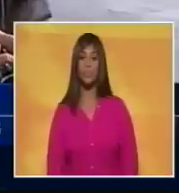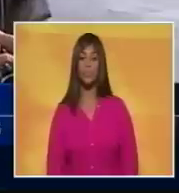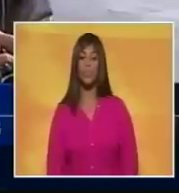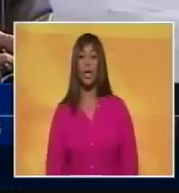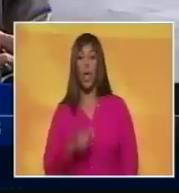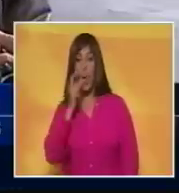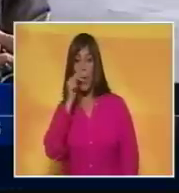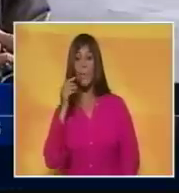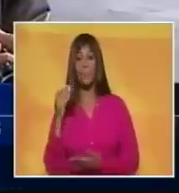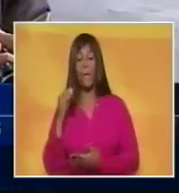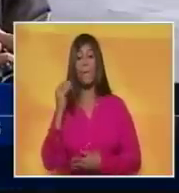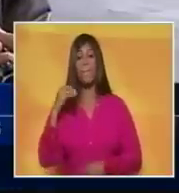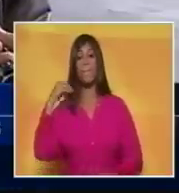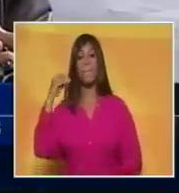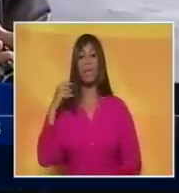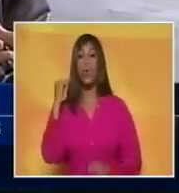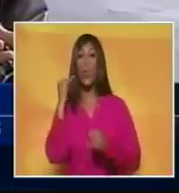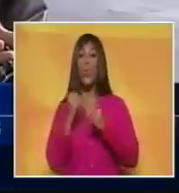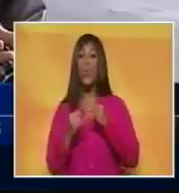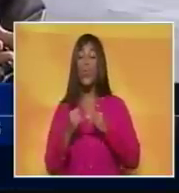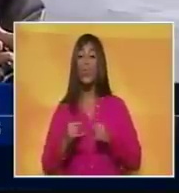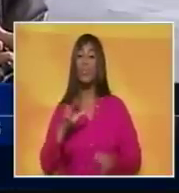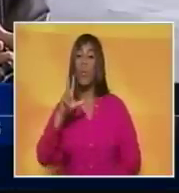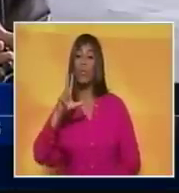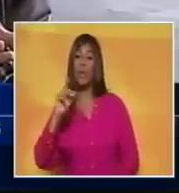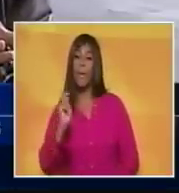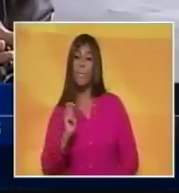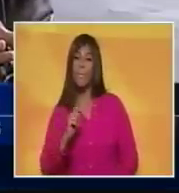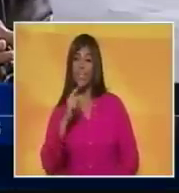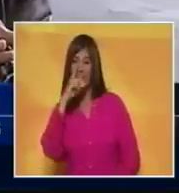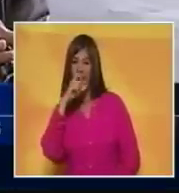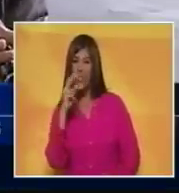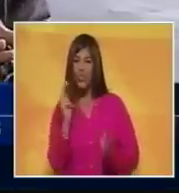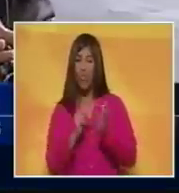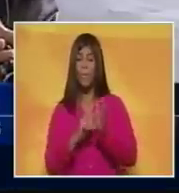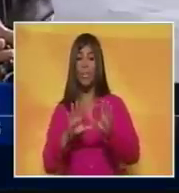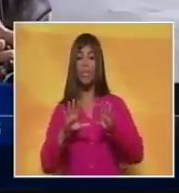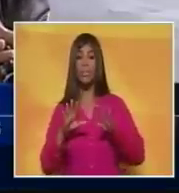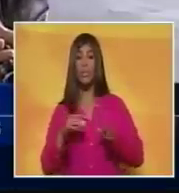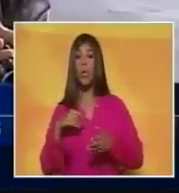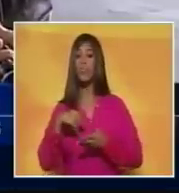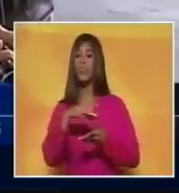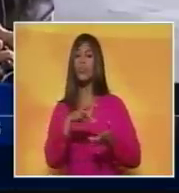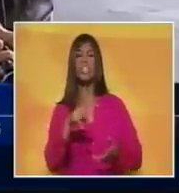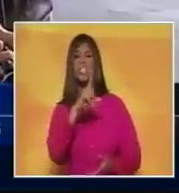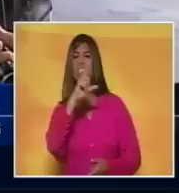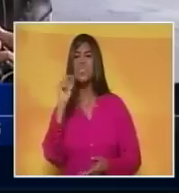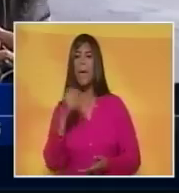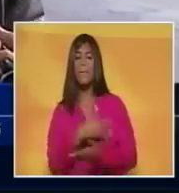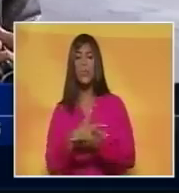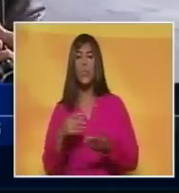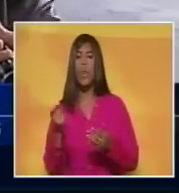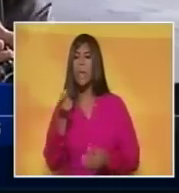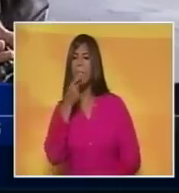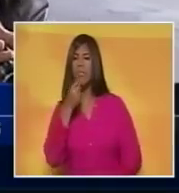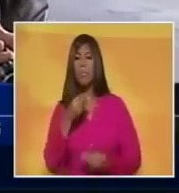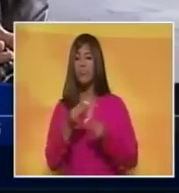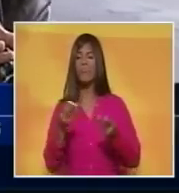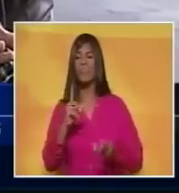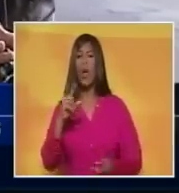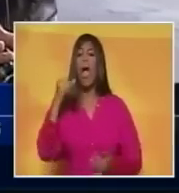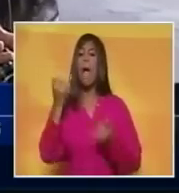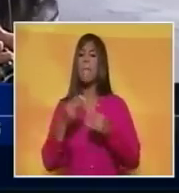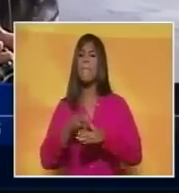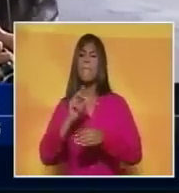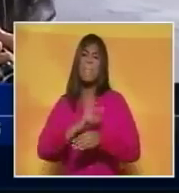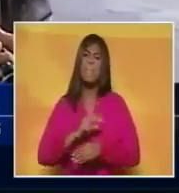Freddy Ceballos considera que para el último trimestre de 2019 no habrán distribuido en el país ni 100 millones de medicamentos debido a la bajada sustancial que